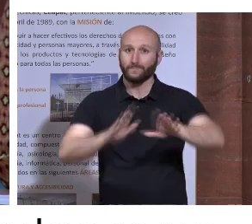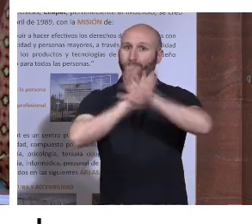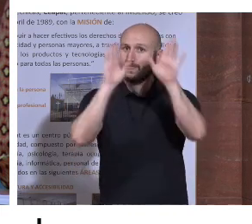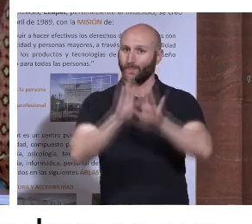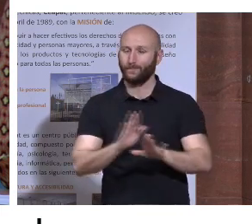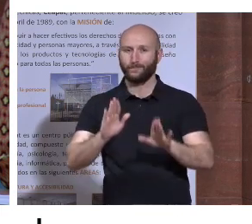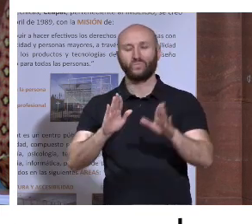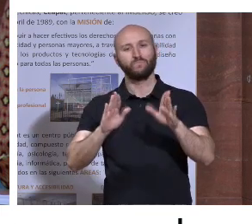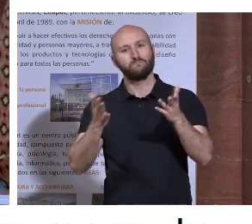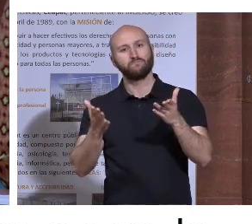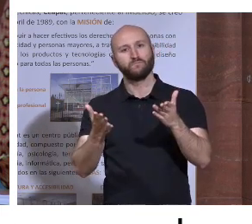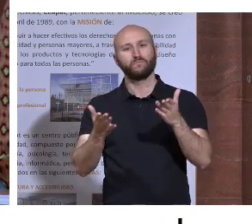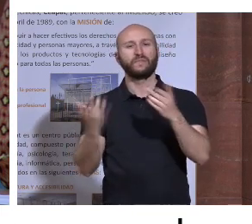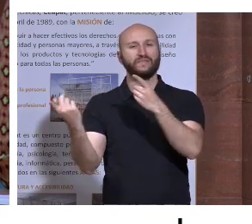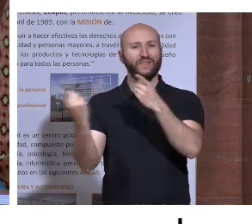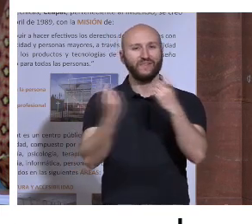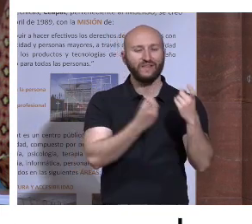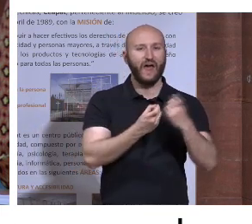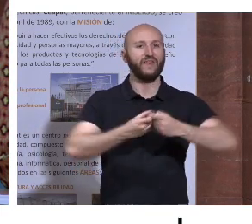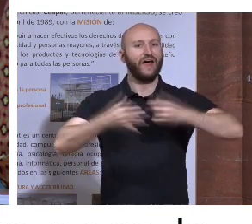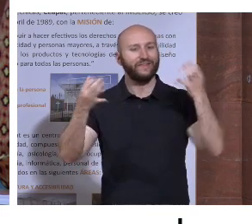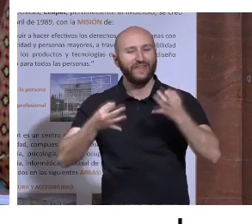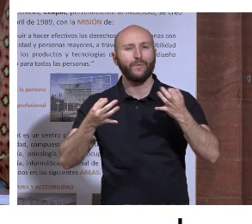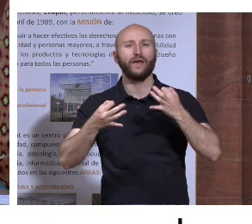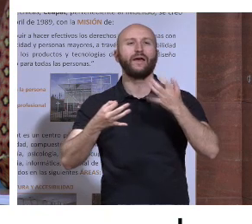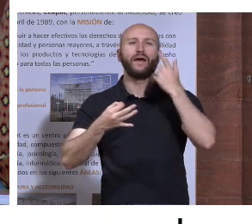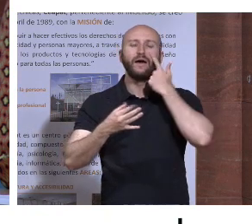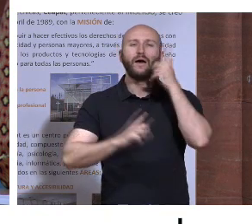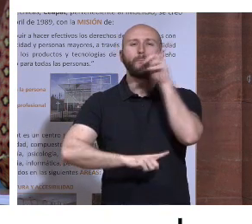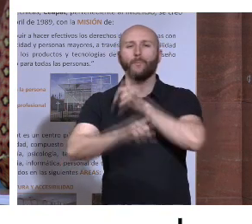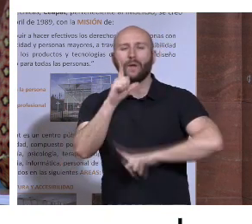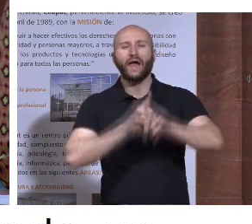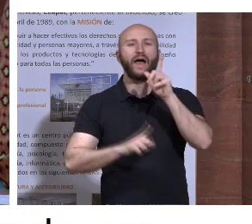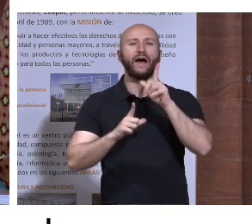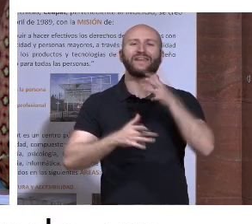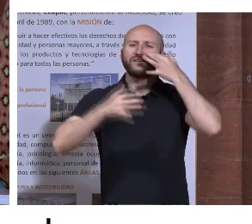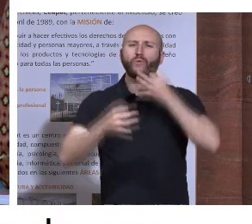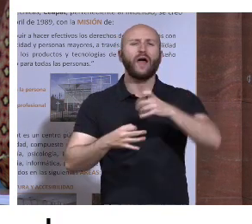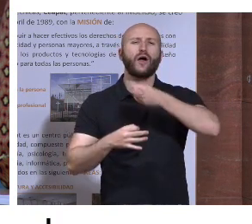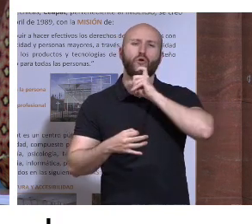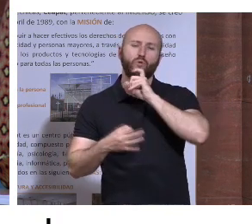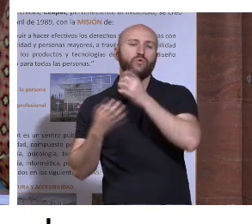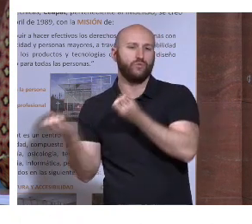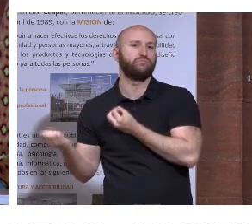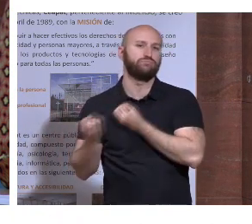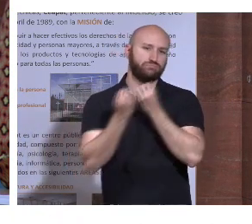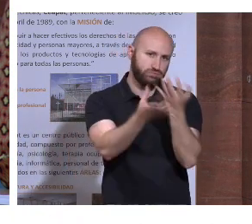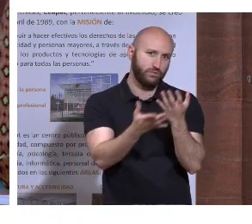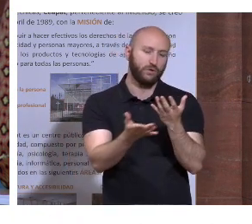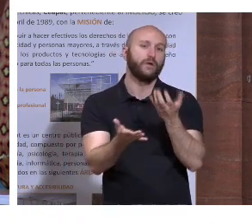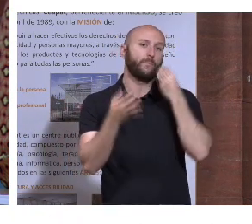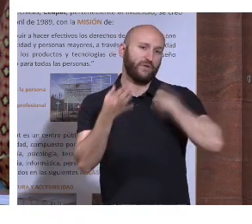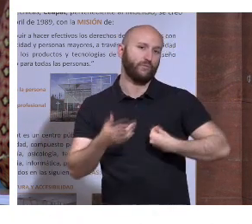poco trasladando la necesidad de que se conozca cómo se tiene que viajar con seguridad en la silla de